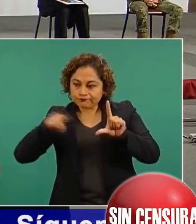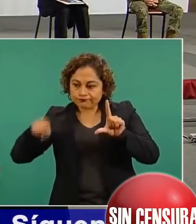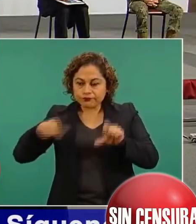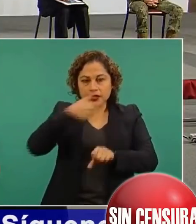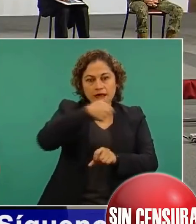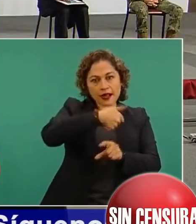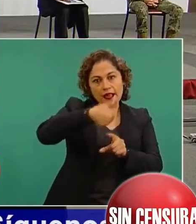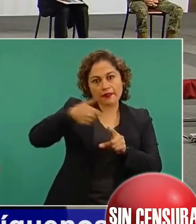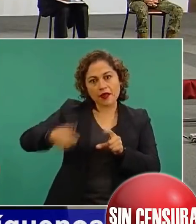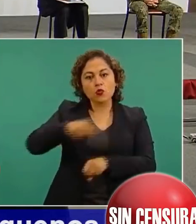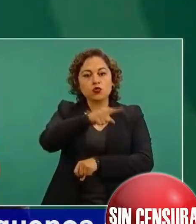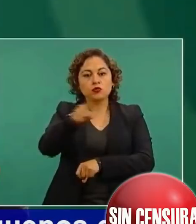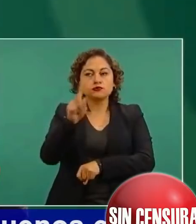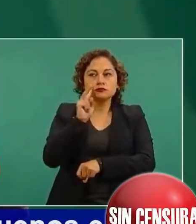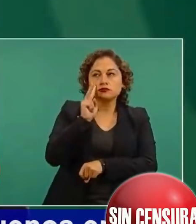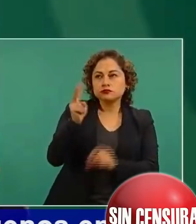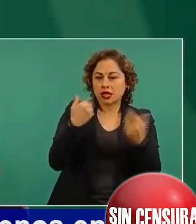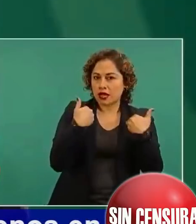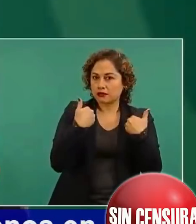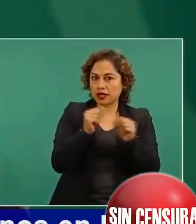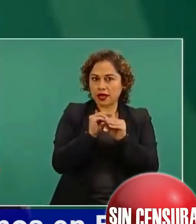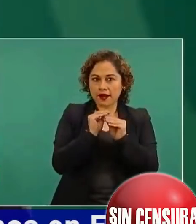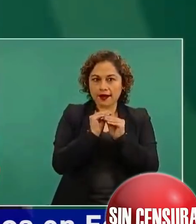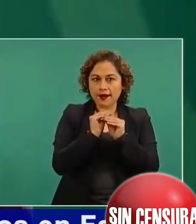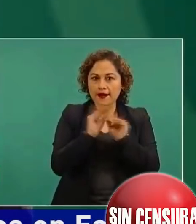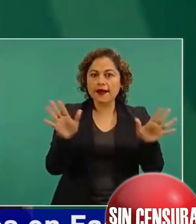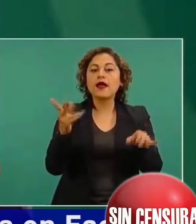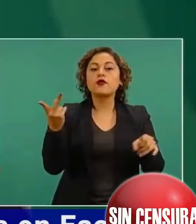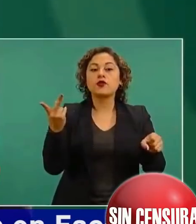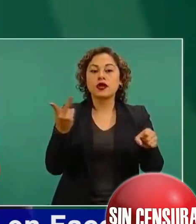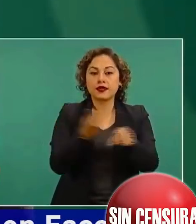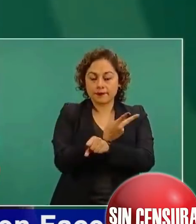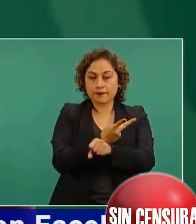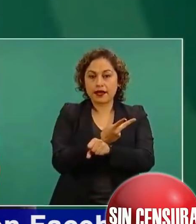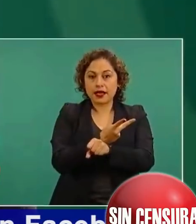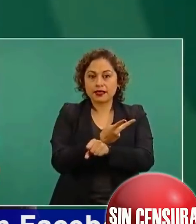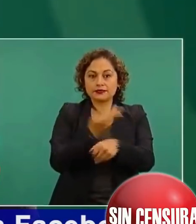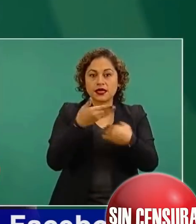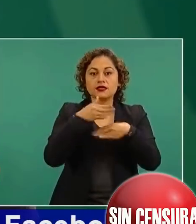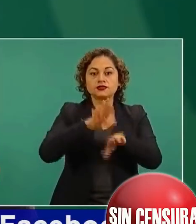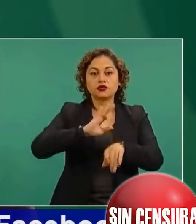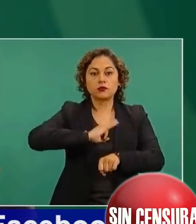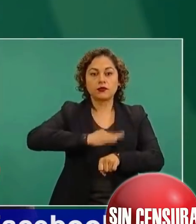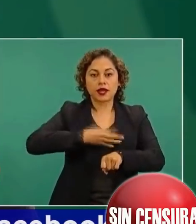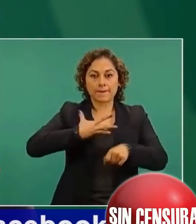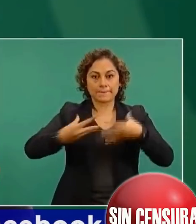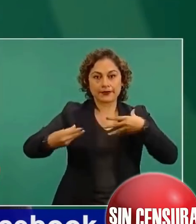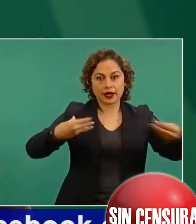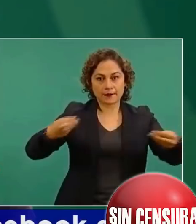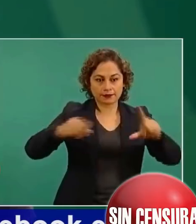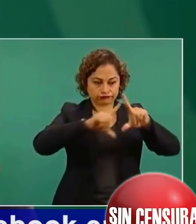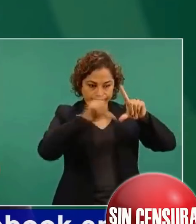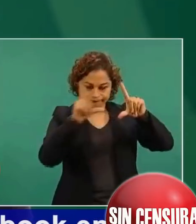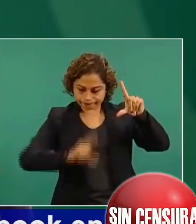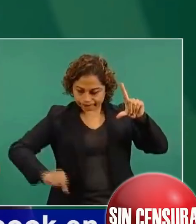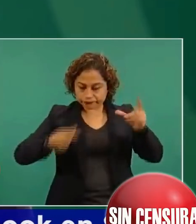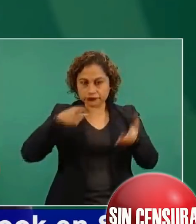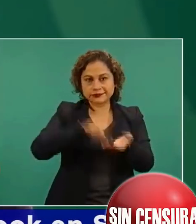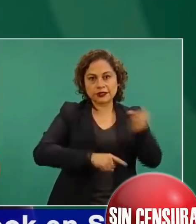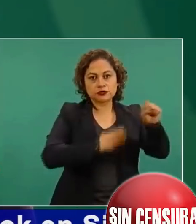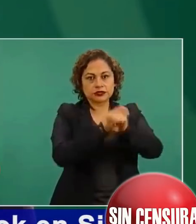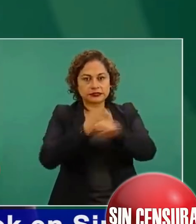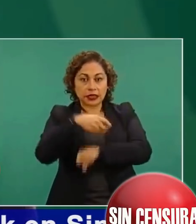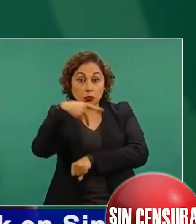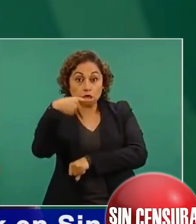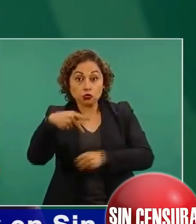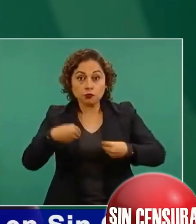lugar donde reside una idea clara de cómo está comportándose la epidemia en el lugar donde usted vive. Y